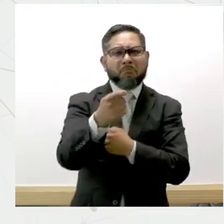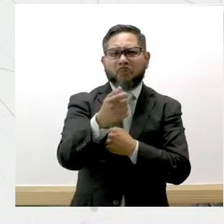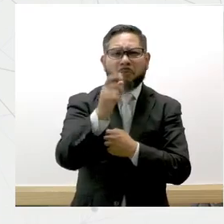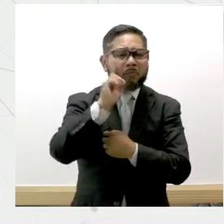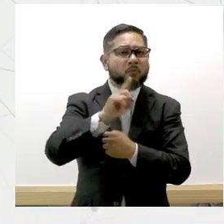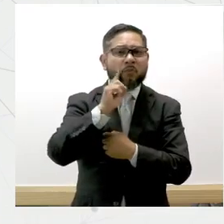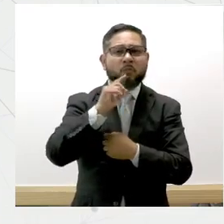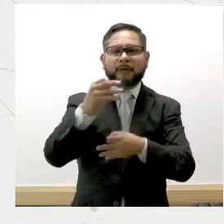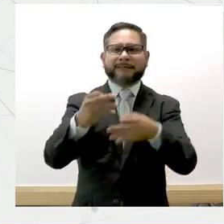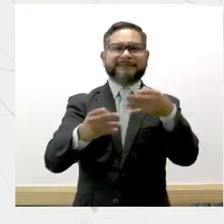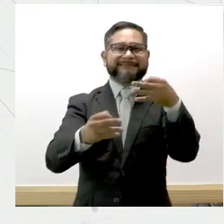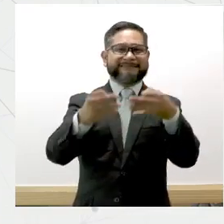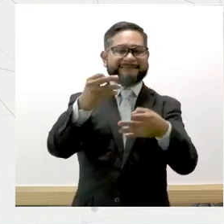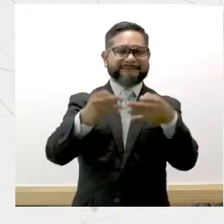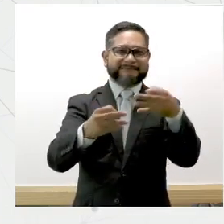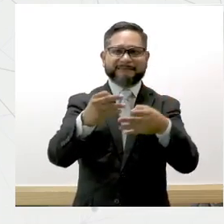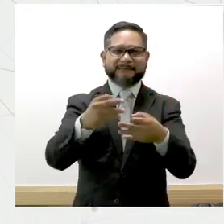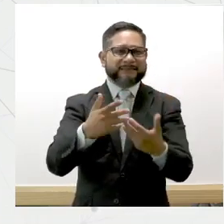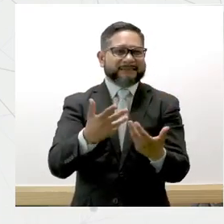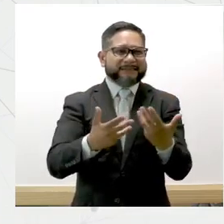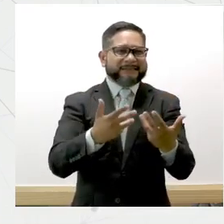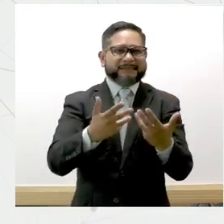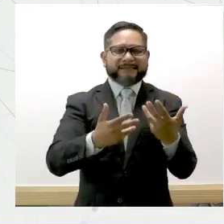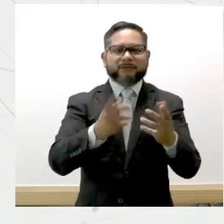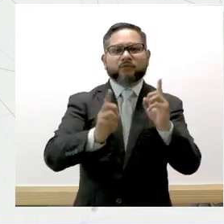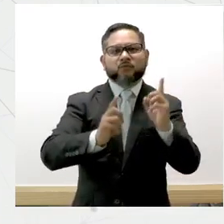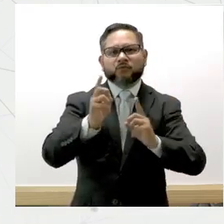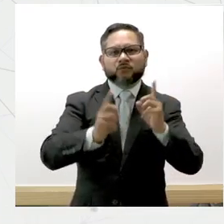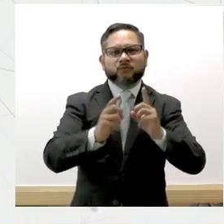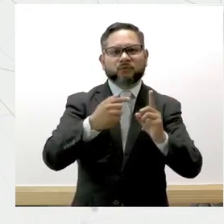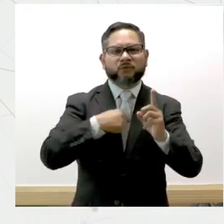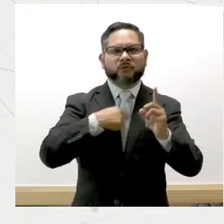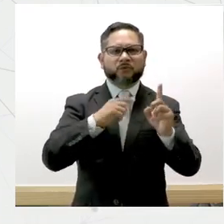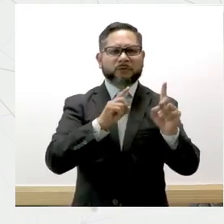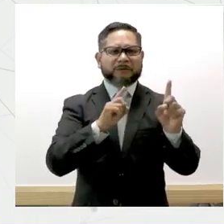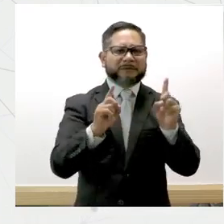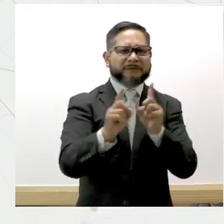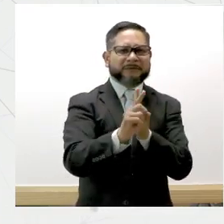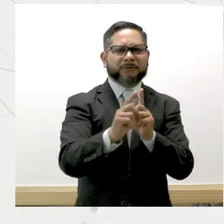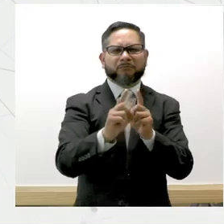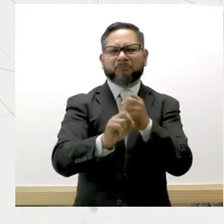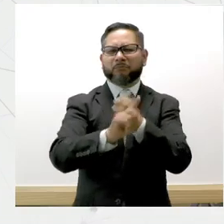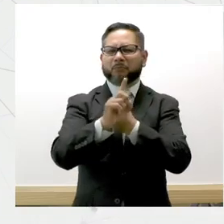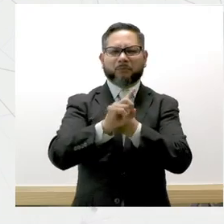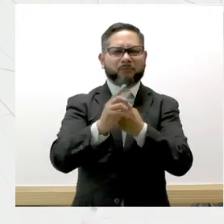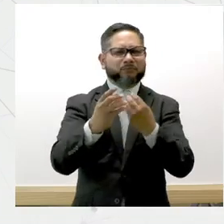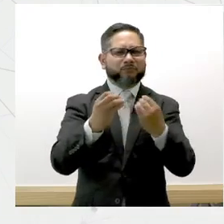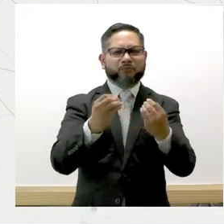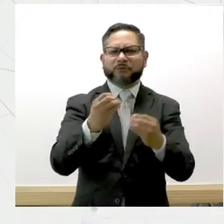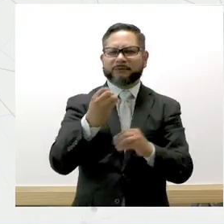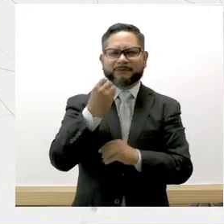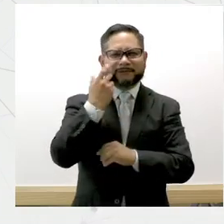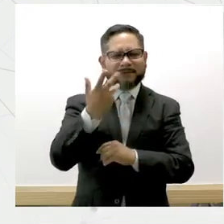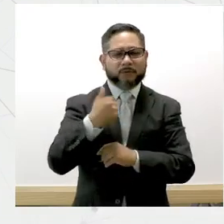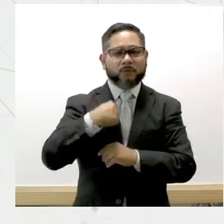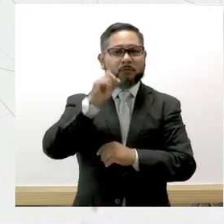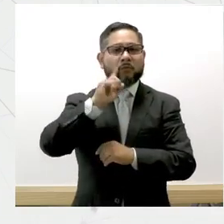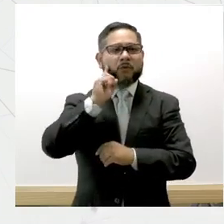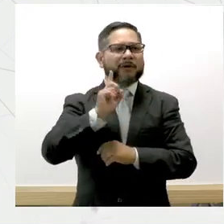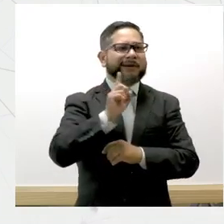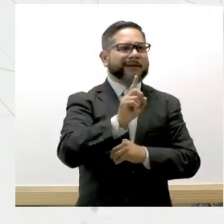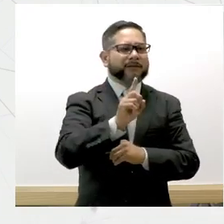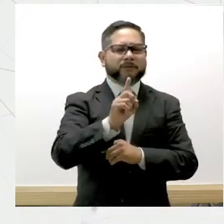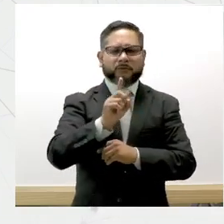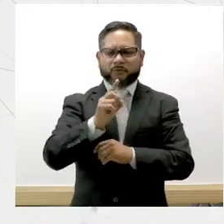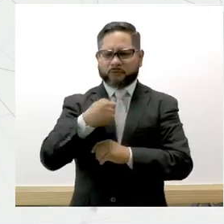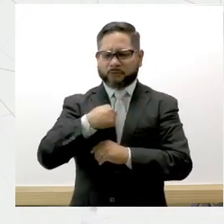pocas más se animan, ¿no? Ahí nos encontramos con el síndrome de la impostora, con muchísimos problemas, ¿no? Que una mujer para optar a un puesto tiene que